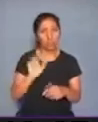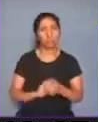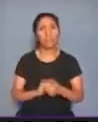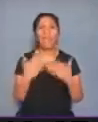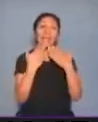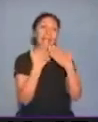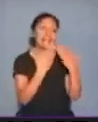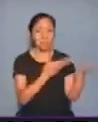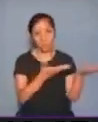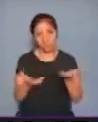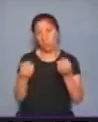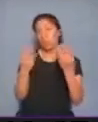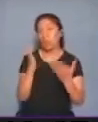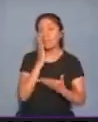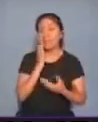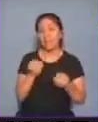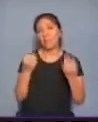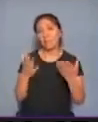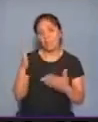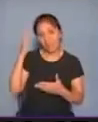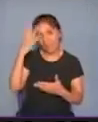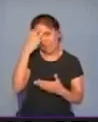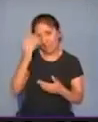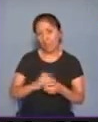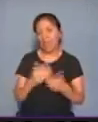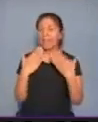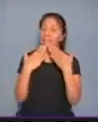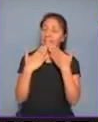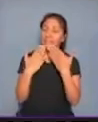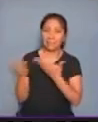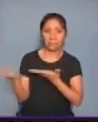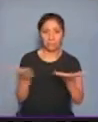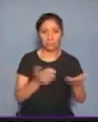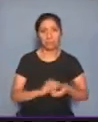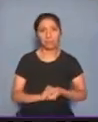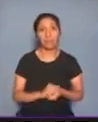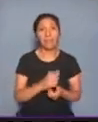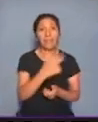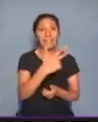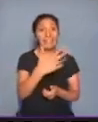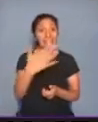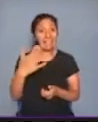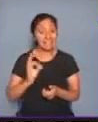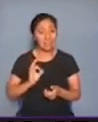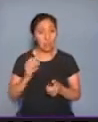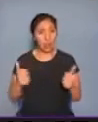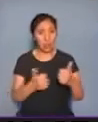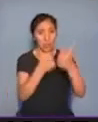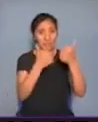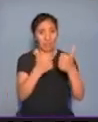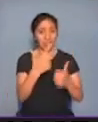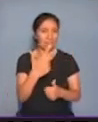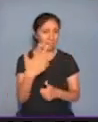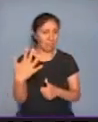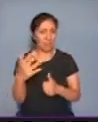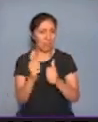mu Muy buenas tardes qué tal Nicolás cómo estás Muchísimas gracias por venir 35 años 35 historias así es Ese